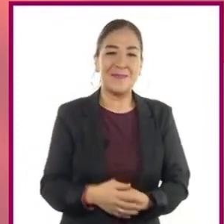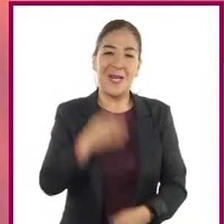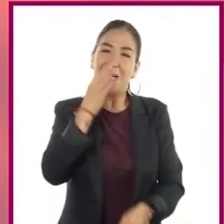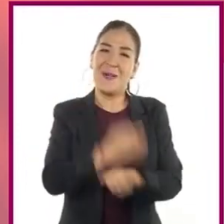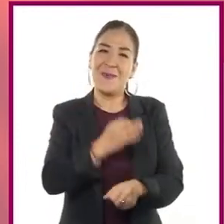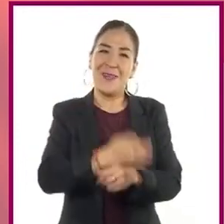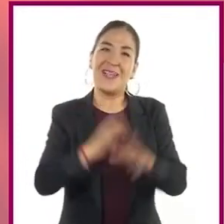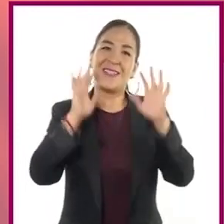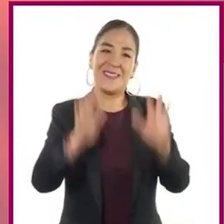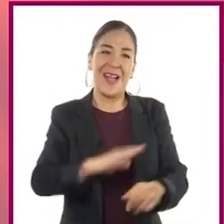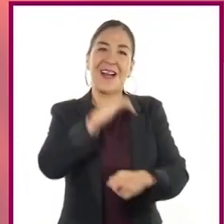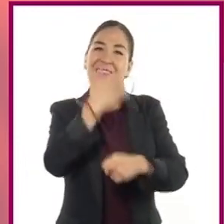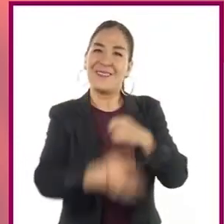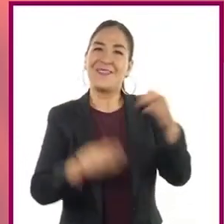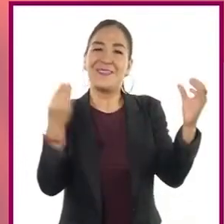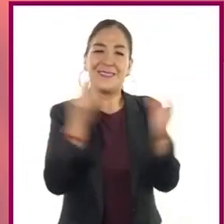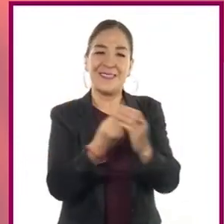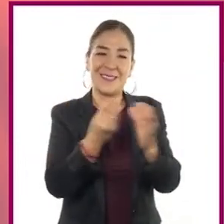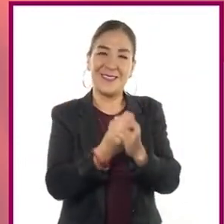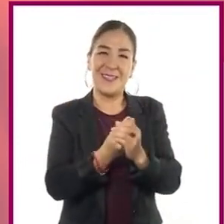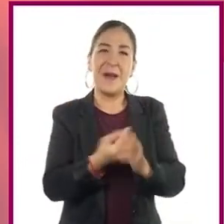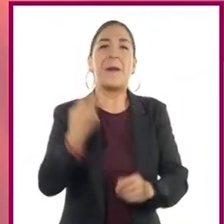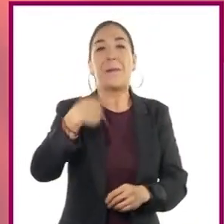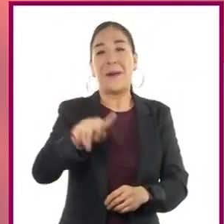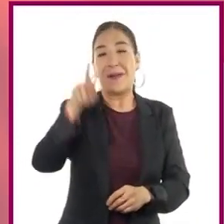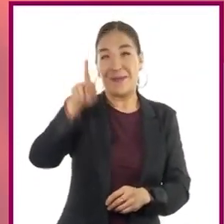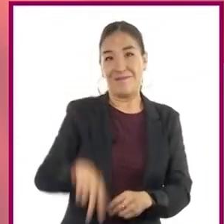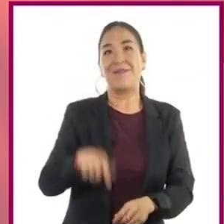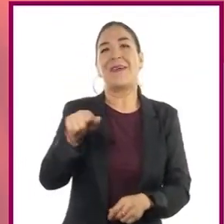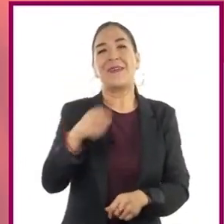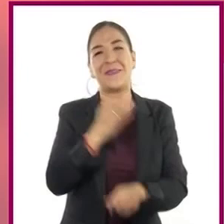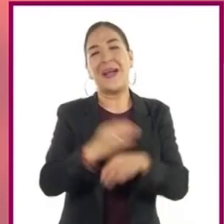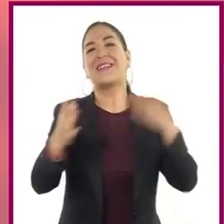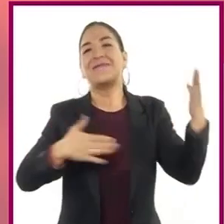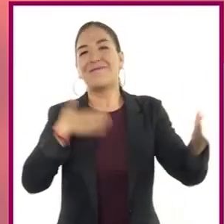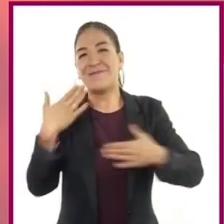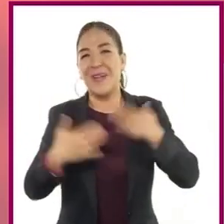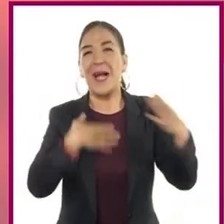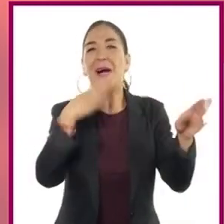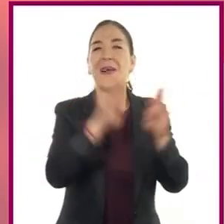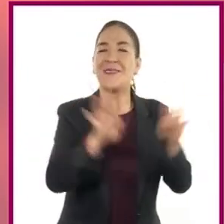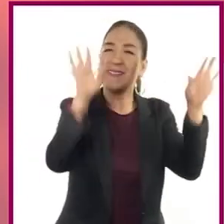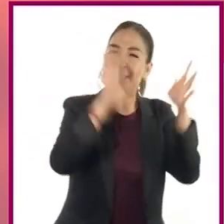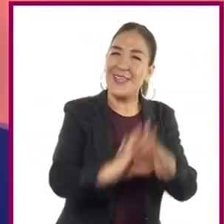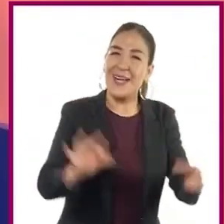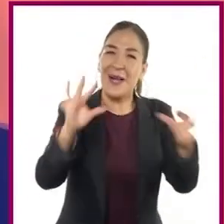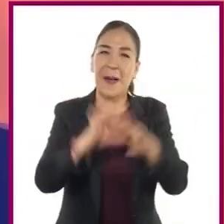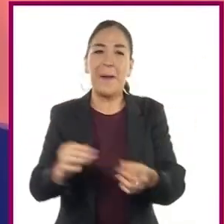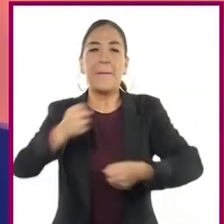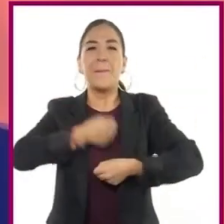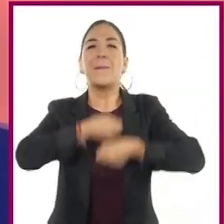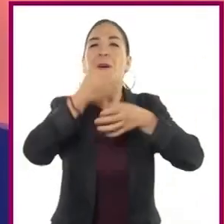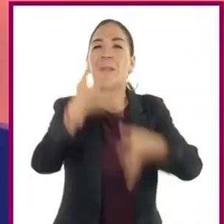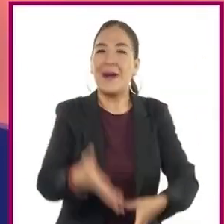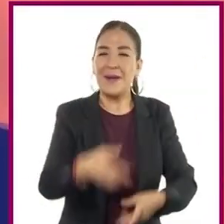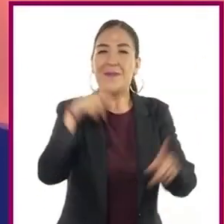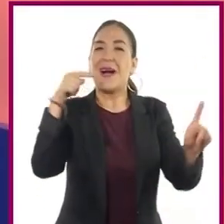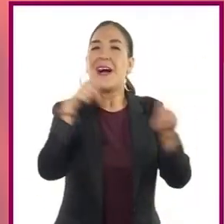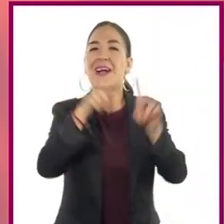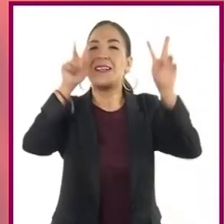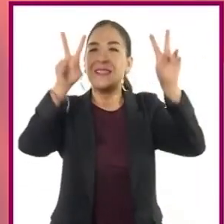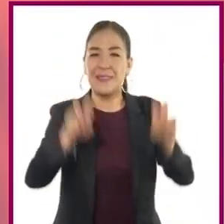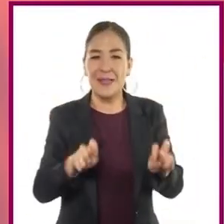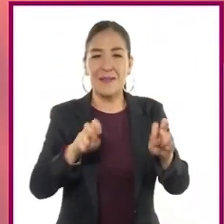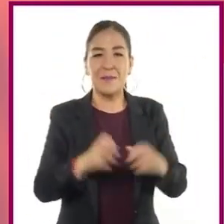tiempo de esta sesión. Pero la verdad disfruté mucho explorar poemas sobre un tema específico, que en